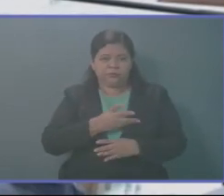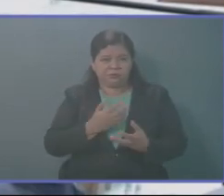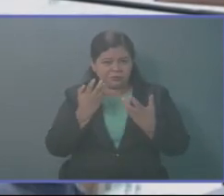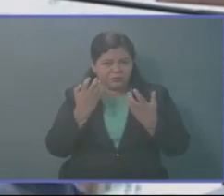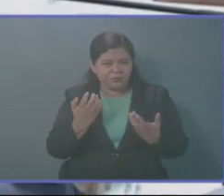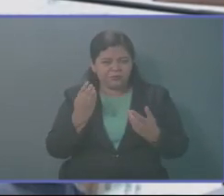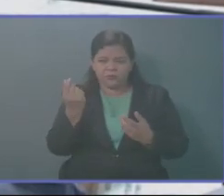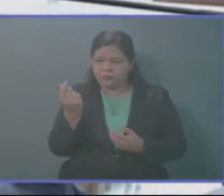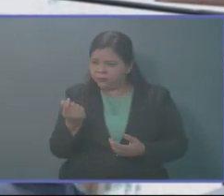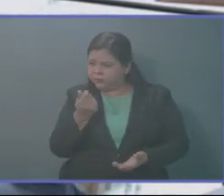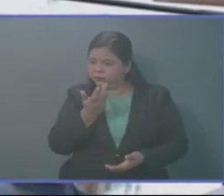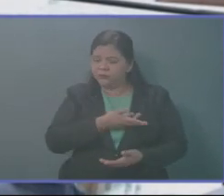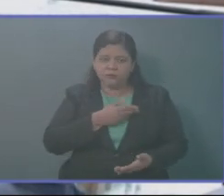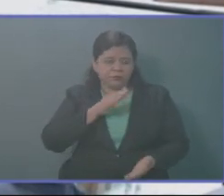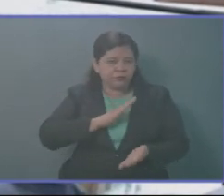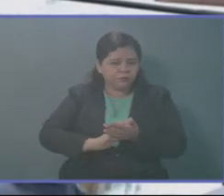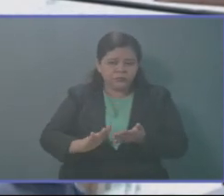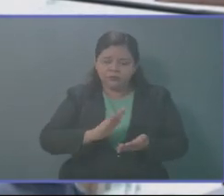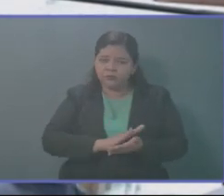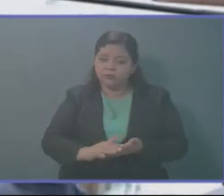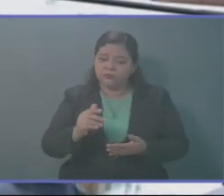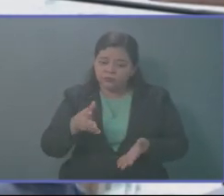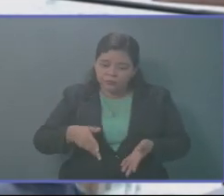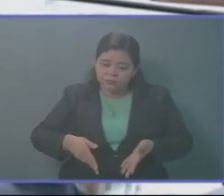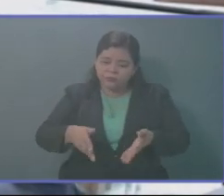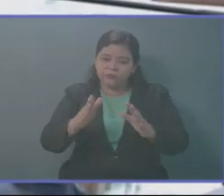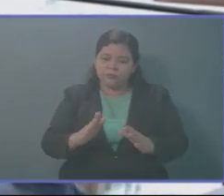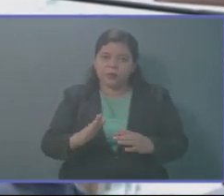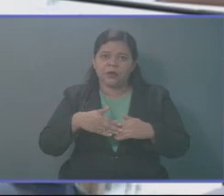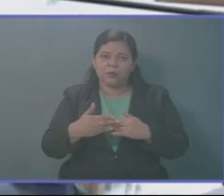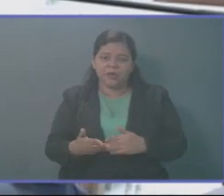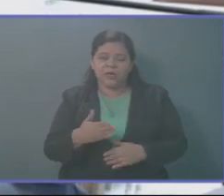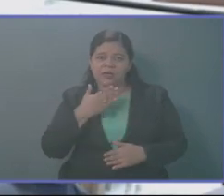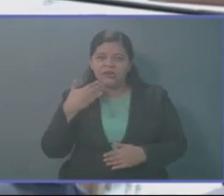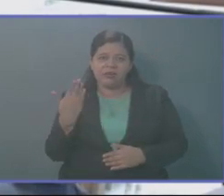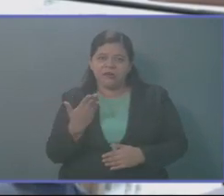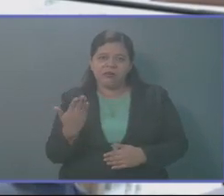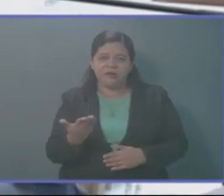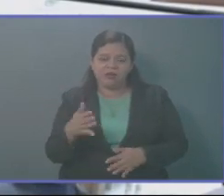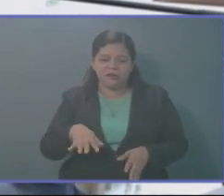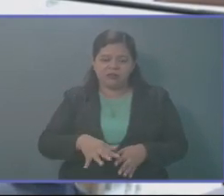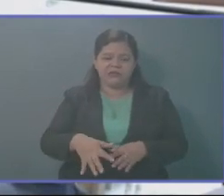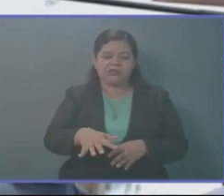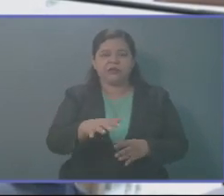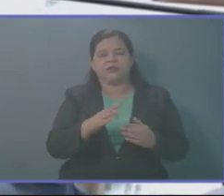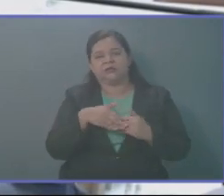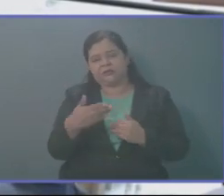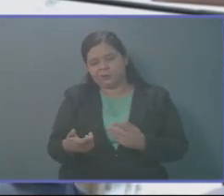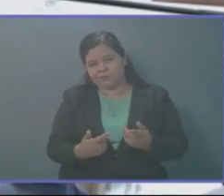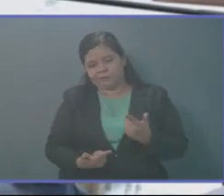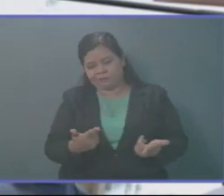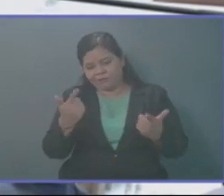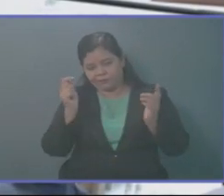en los contribuyentes, sufran un deterioro que después nos termine costando 10 veces más.